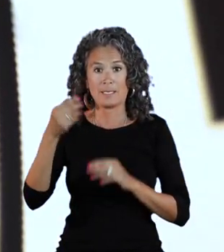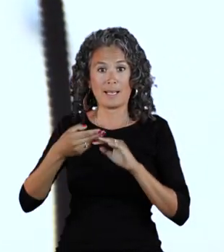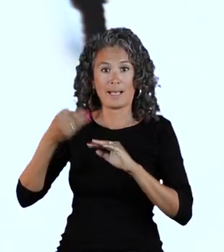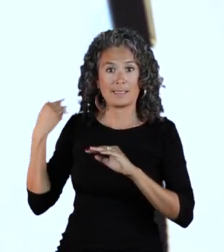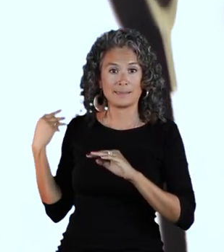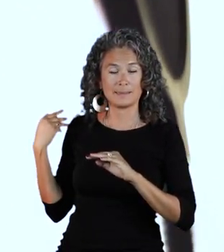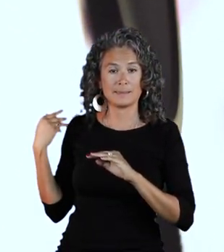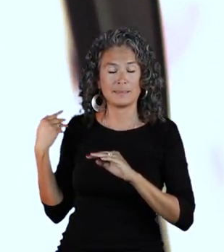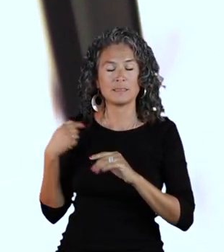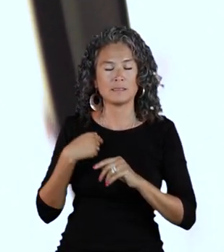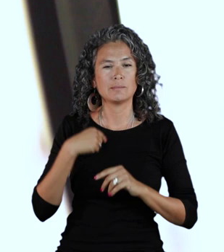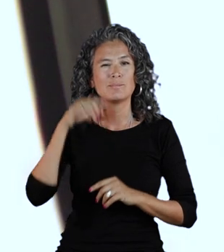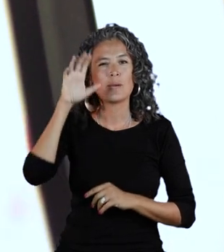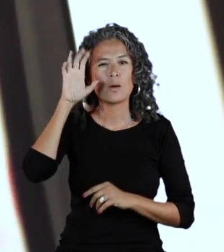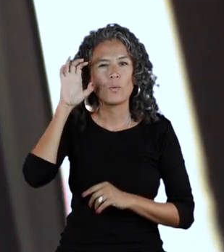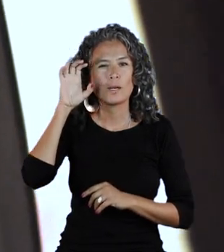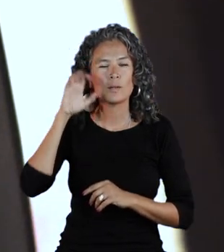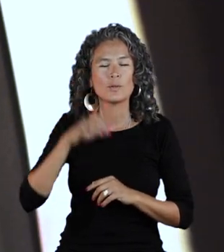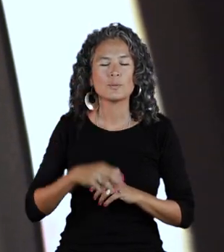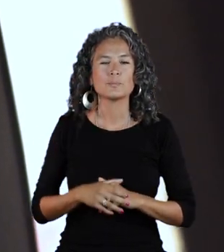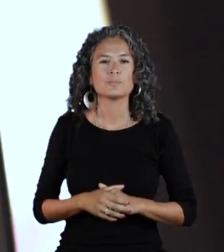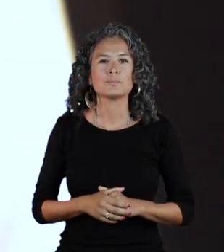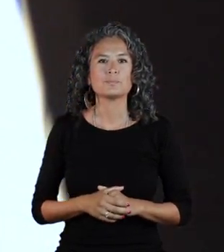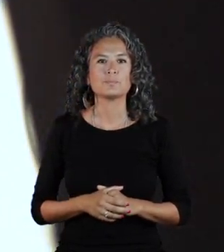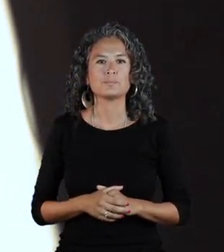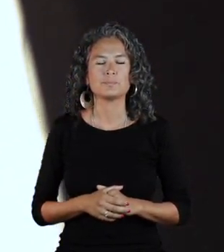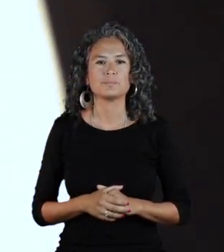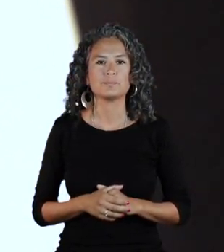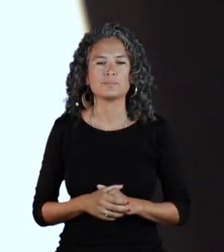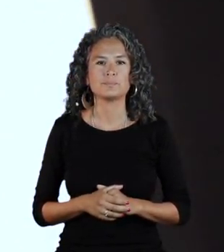Y una semana antes, me acuerdo que